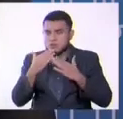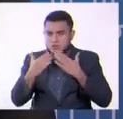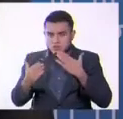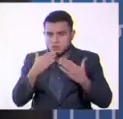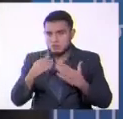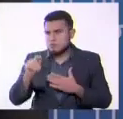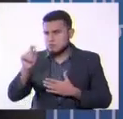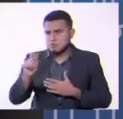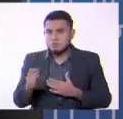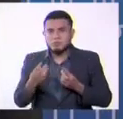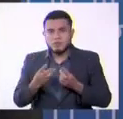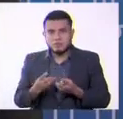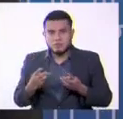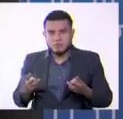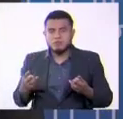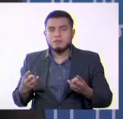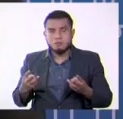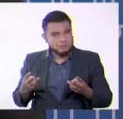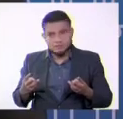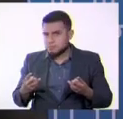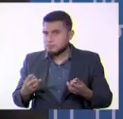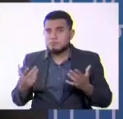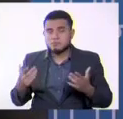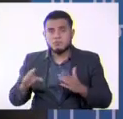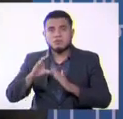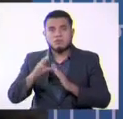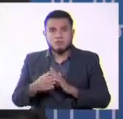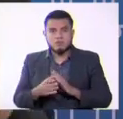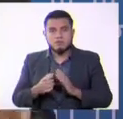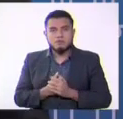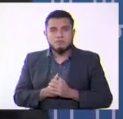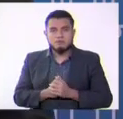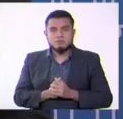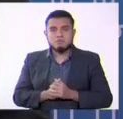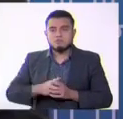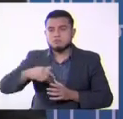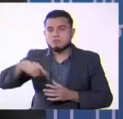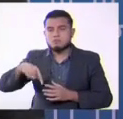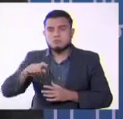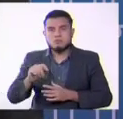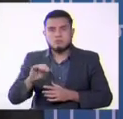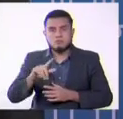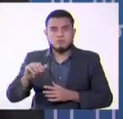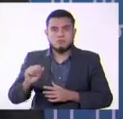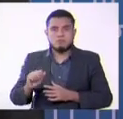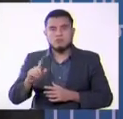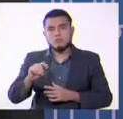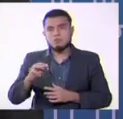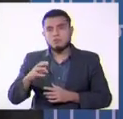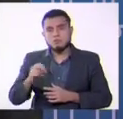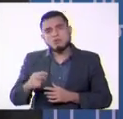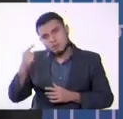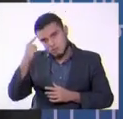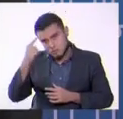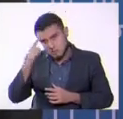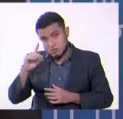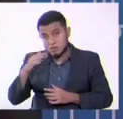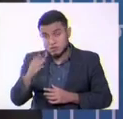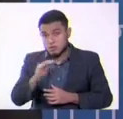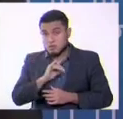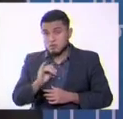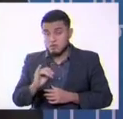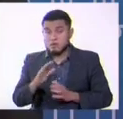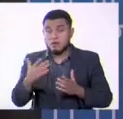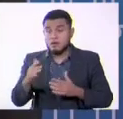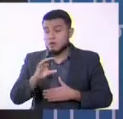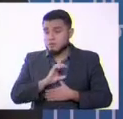elementos materiales e inmateriales de la cultura, aquellos platillos típicos que consideramos que identifican al